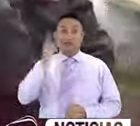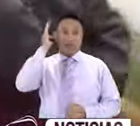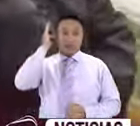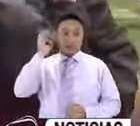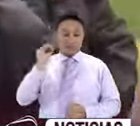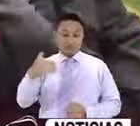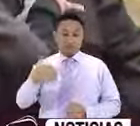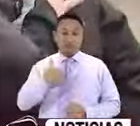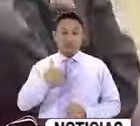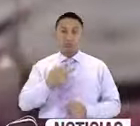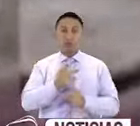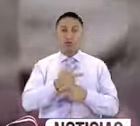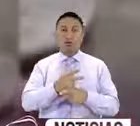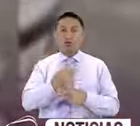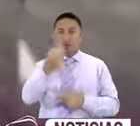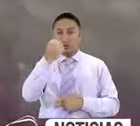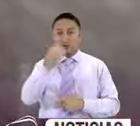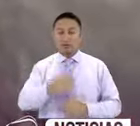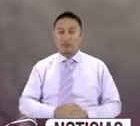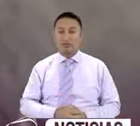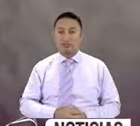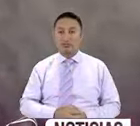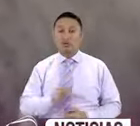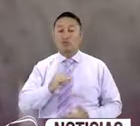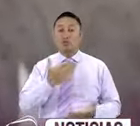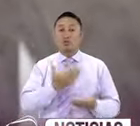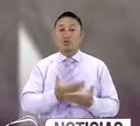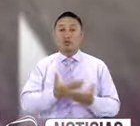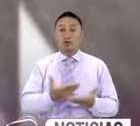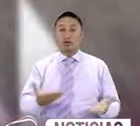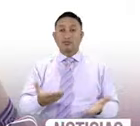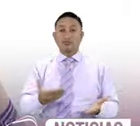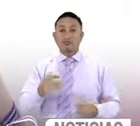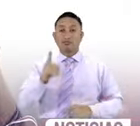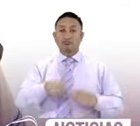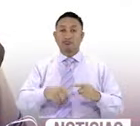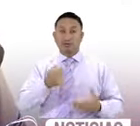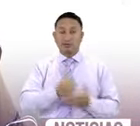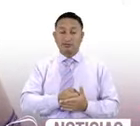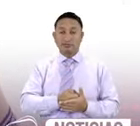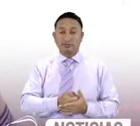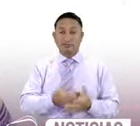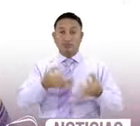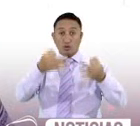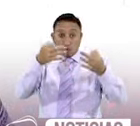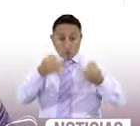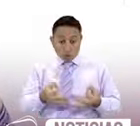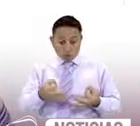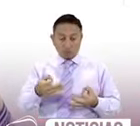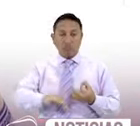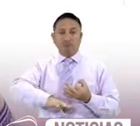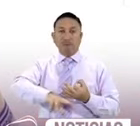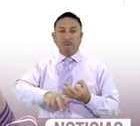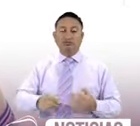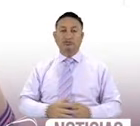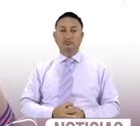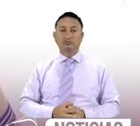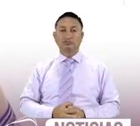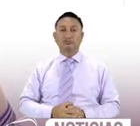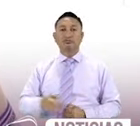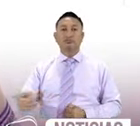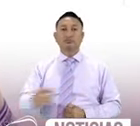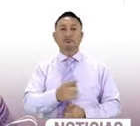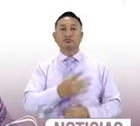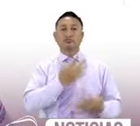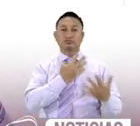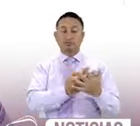productos comestibles que no justificaron su compra. Se les cogió en delito flagrante, por lo que se procede a la detención de las